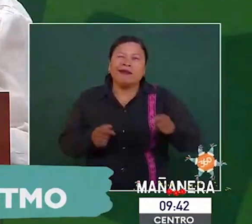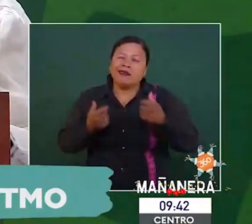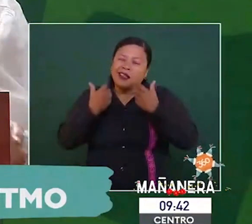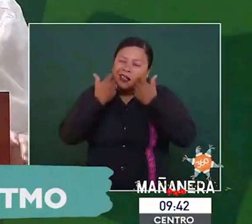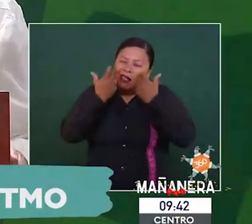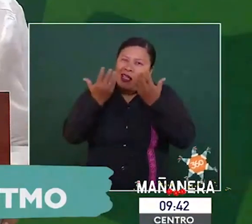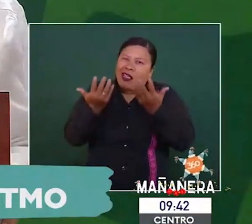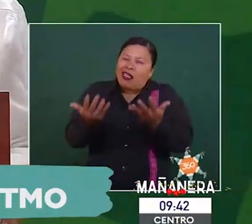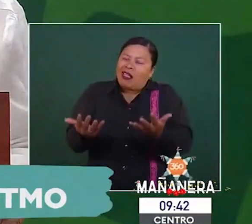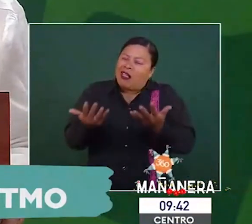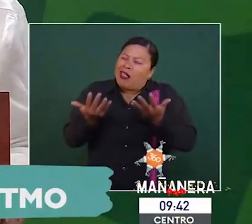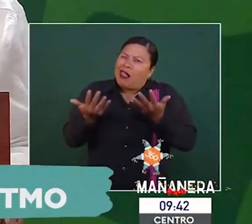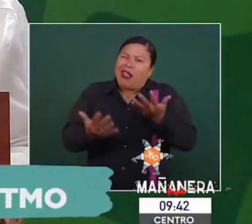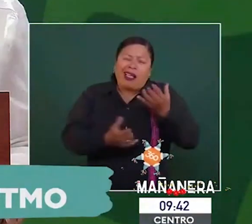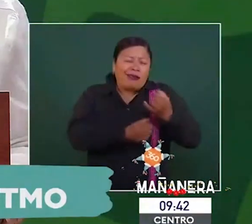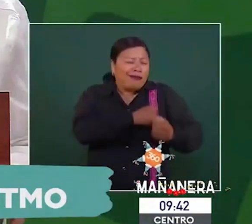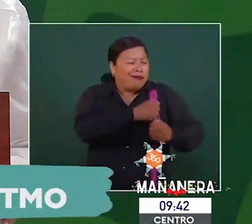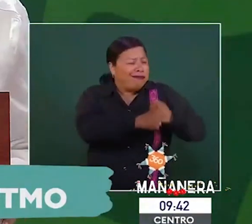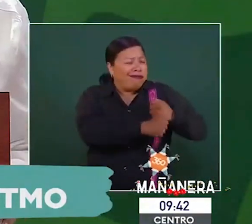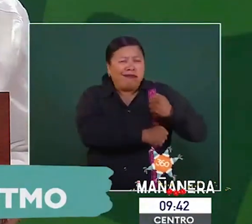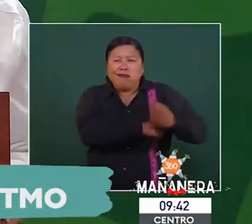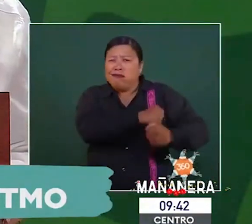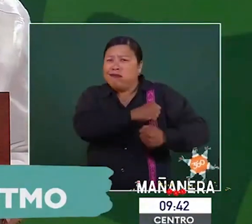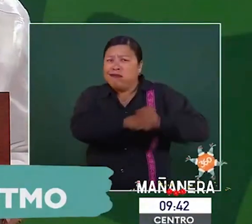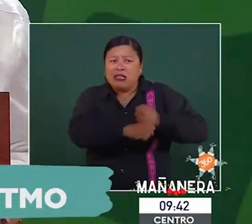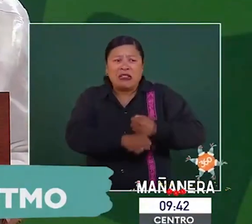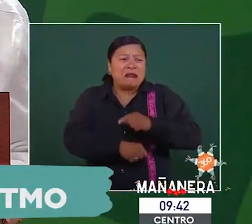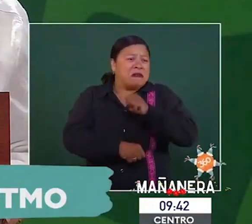desde hace siglos autoridades,